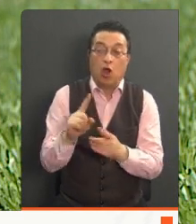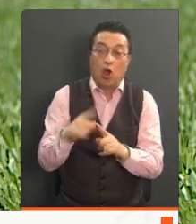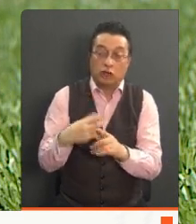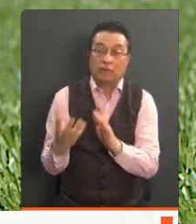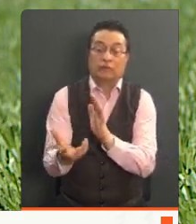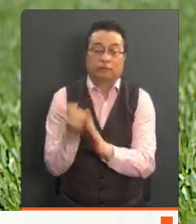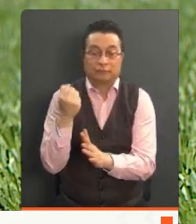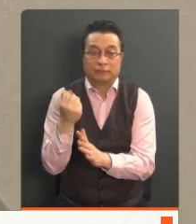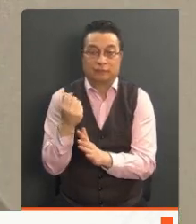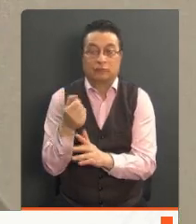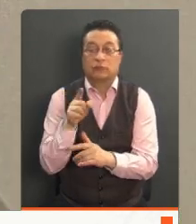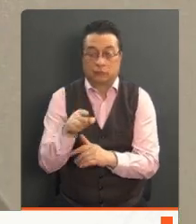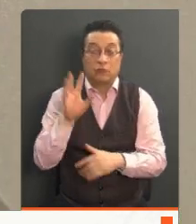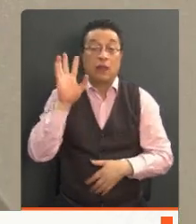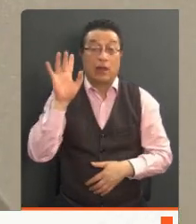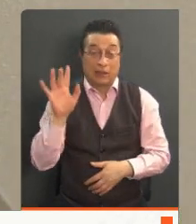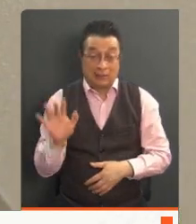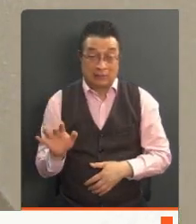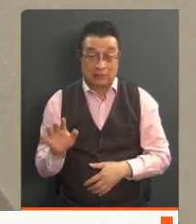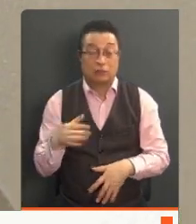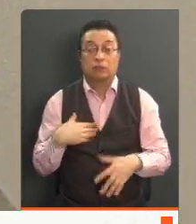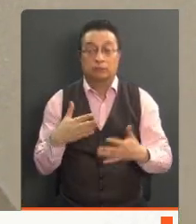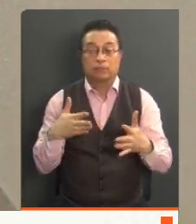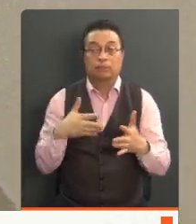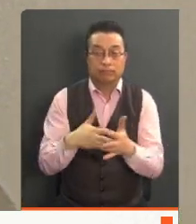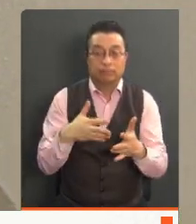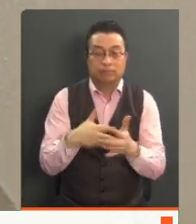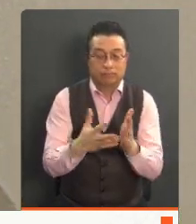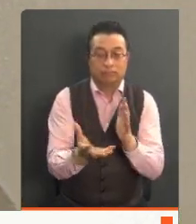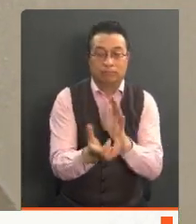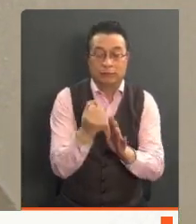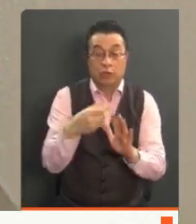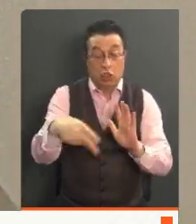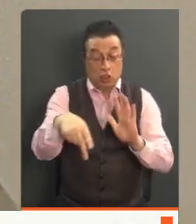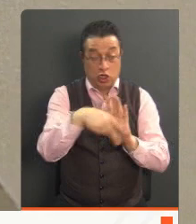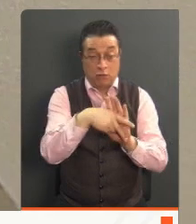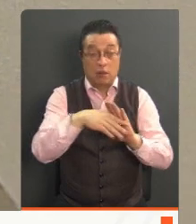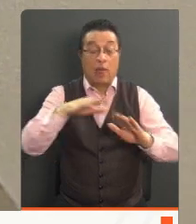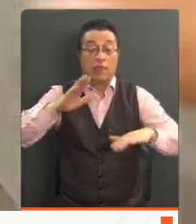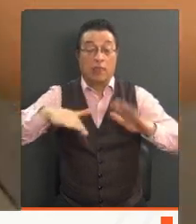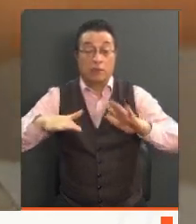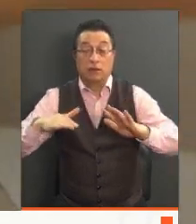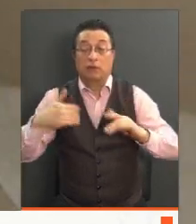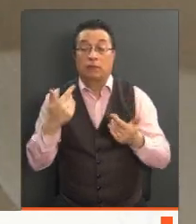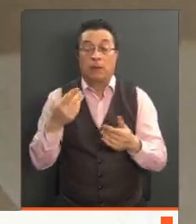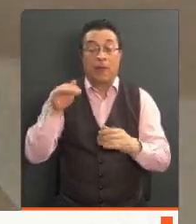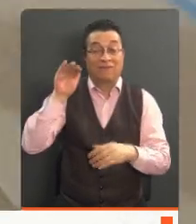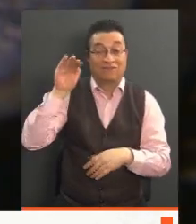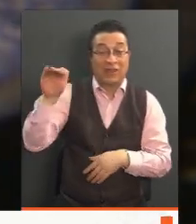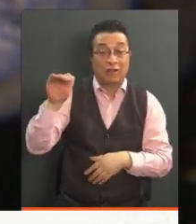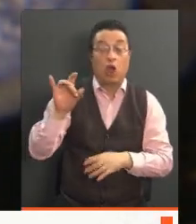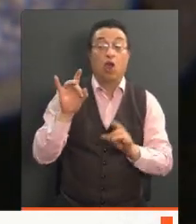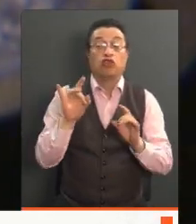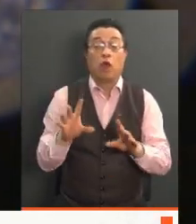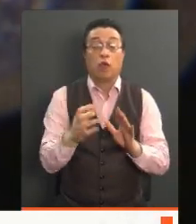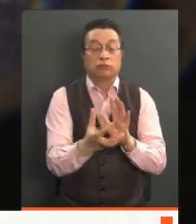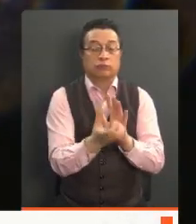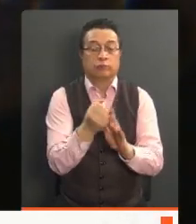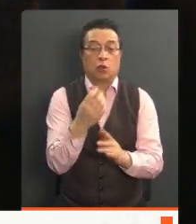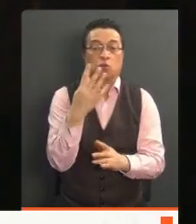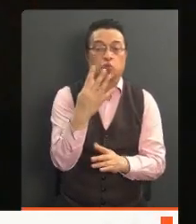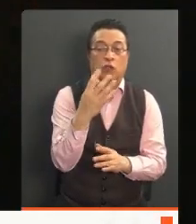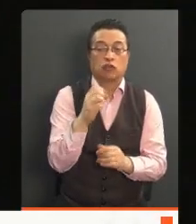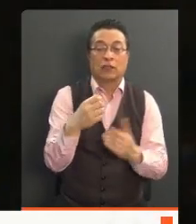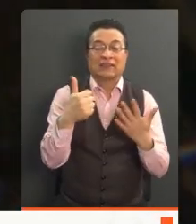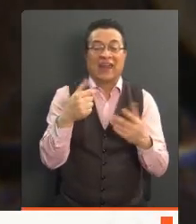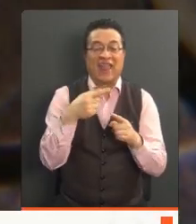una de sus características, límites para girar. Según la normativa, dependiendo del tipo de cuenta de ahorro, solo podía sacar entre 4 y 6 veces